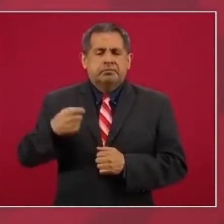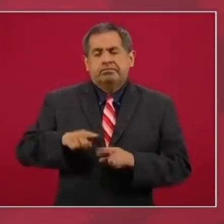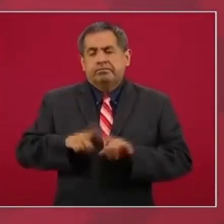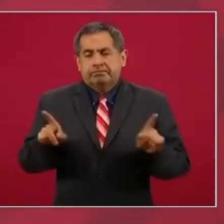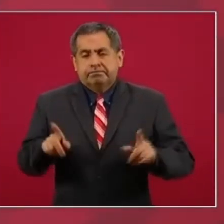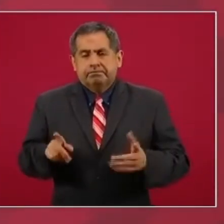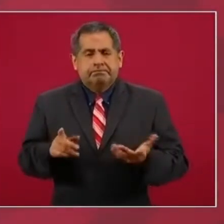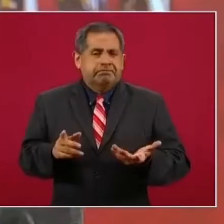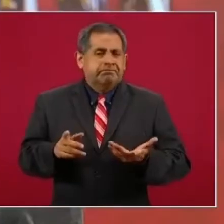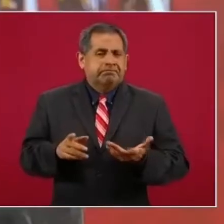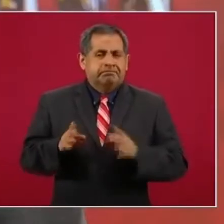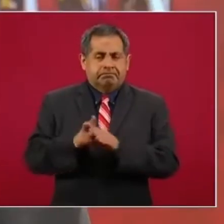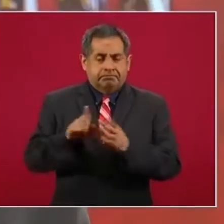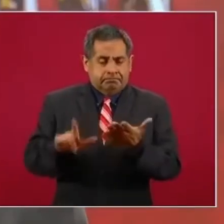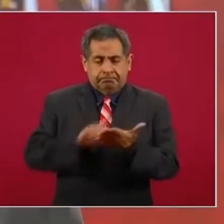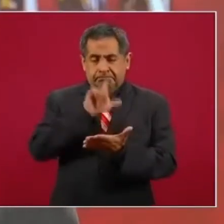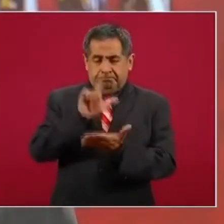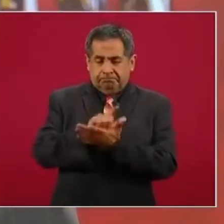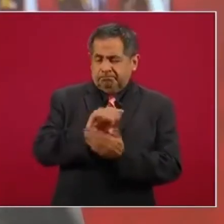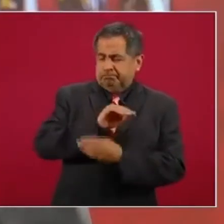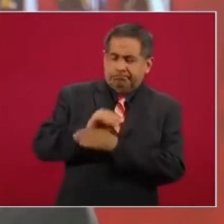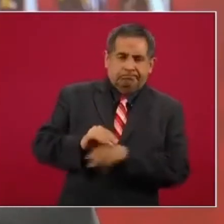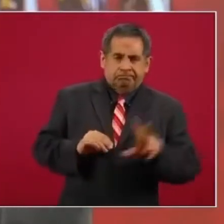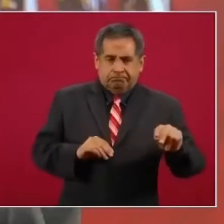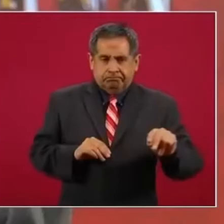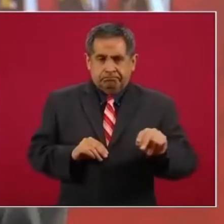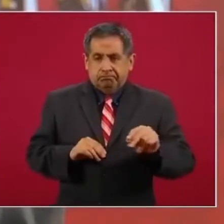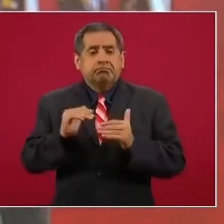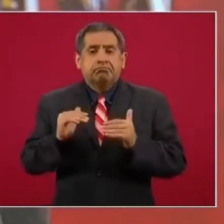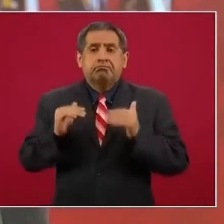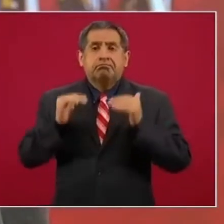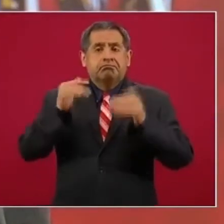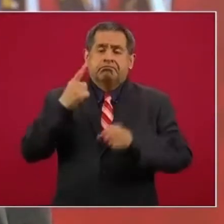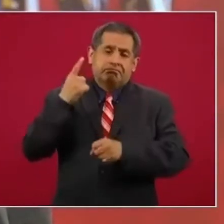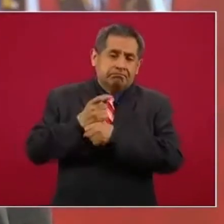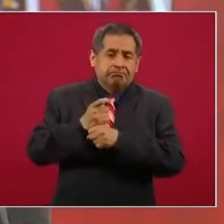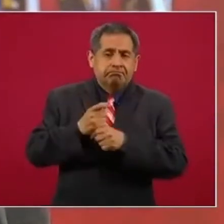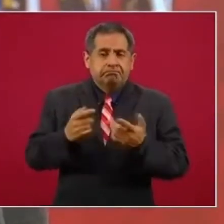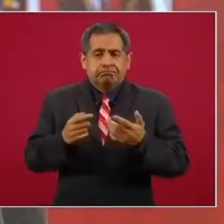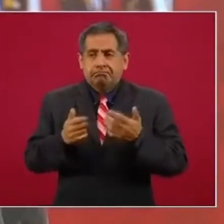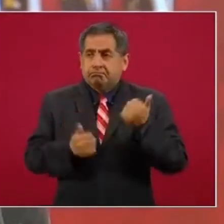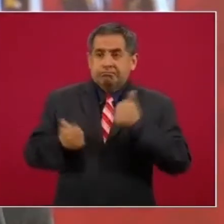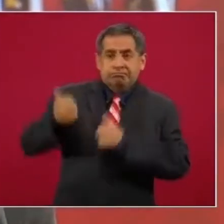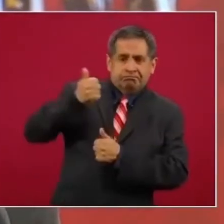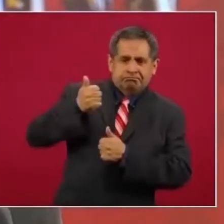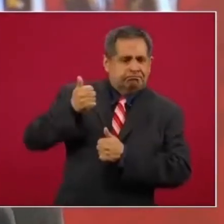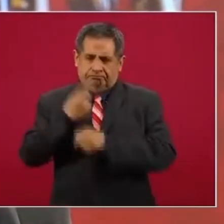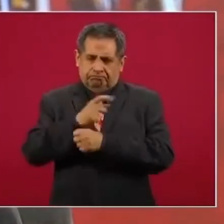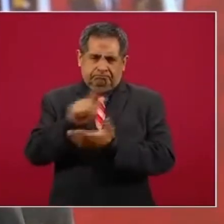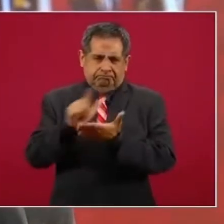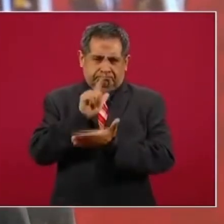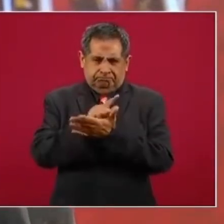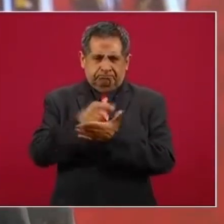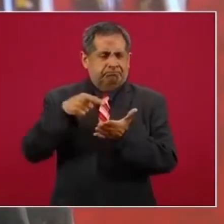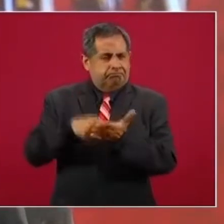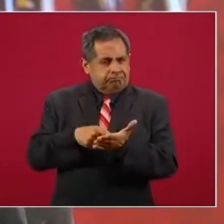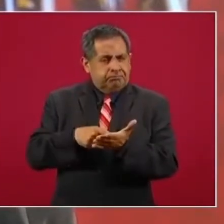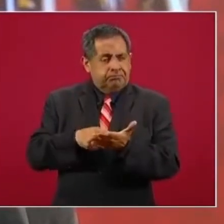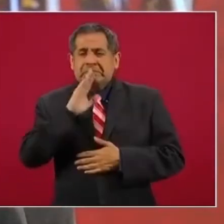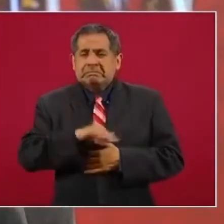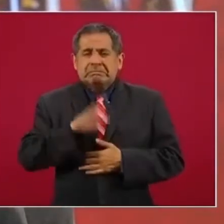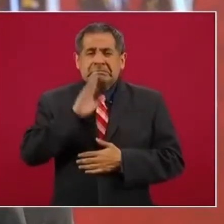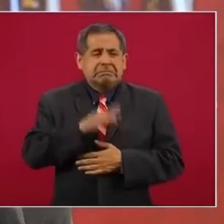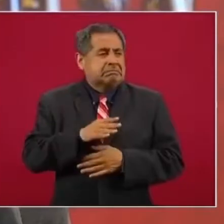distintos. Al margen de la ley nada, por encima de la ley nadie. Antes no había Estado de Derecho, era un Estado de